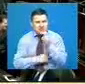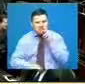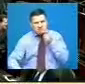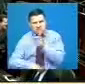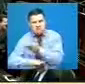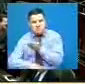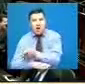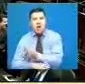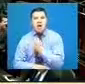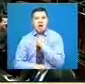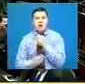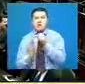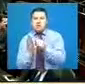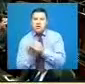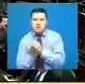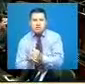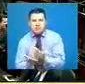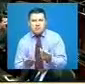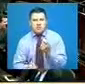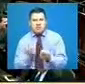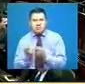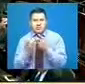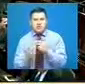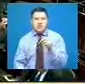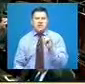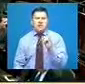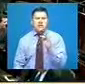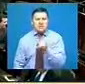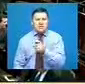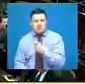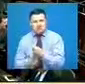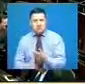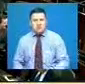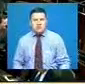Como también ayudan los programas de estímulo económico del PIFE 2.0.